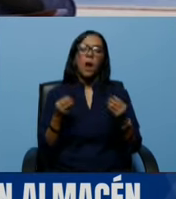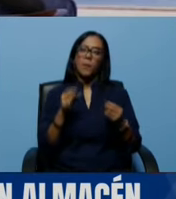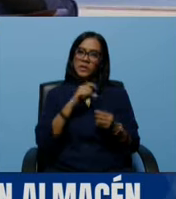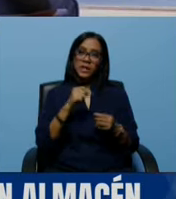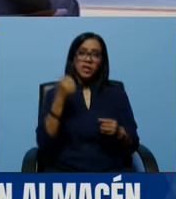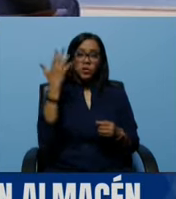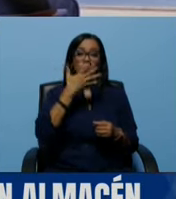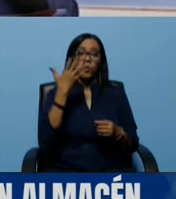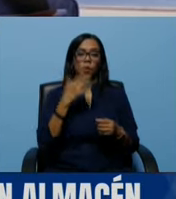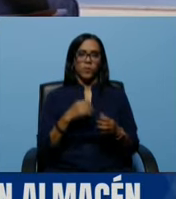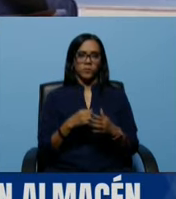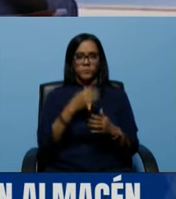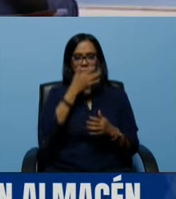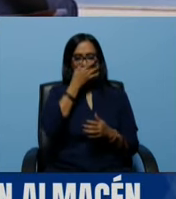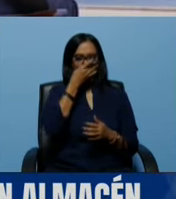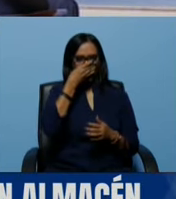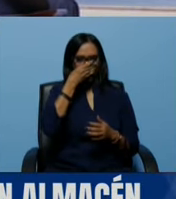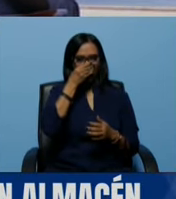dudó.